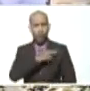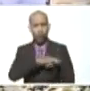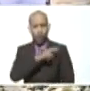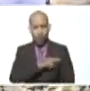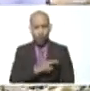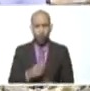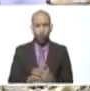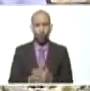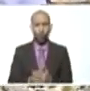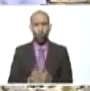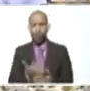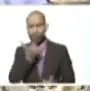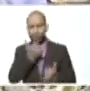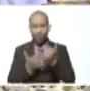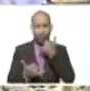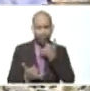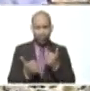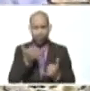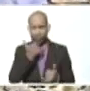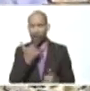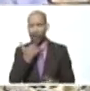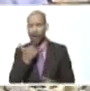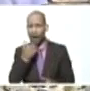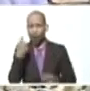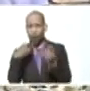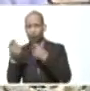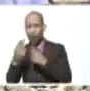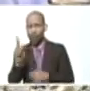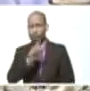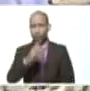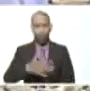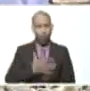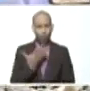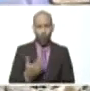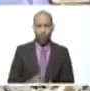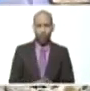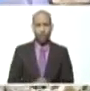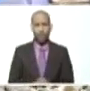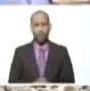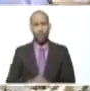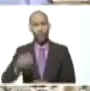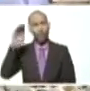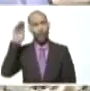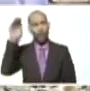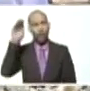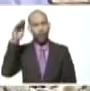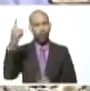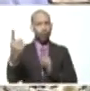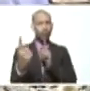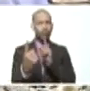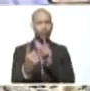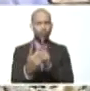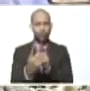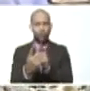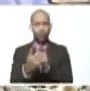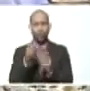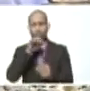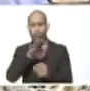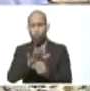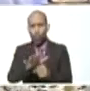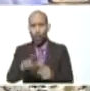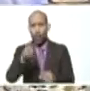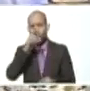evitando cualquier forma de superstición y de comercialización. En el futuro cercano, cumplidos los requisitos